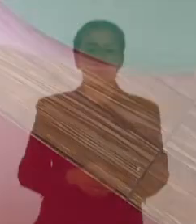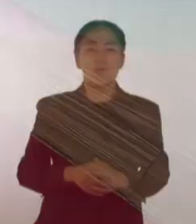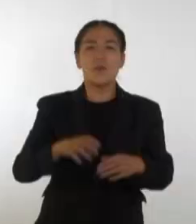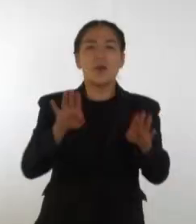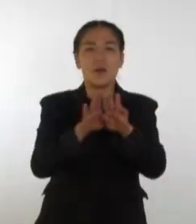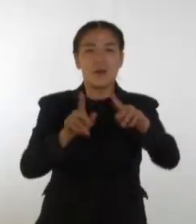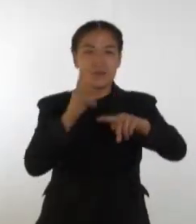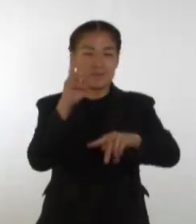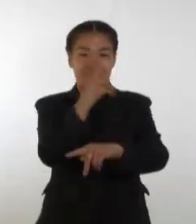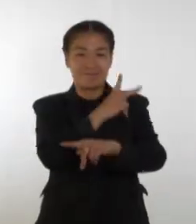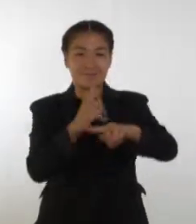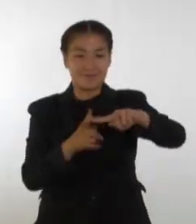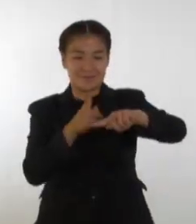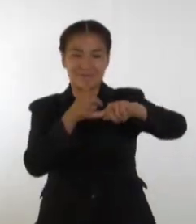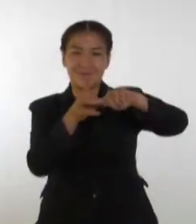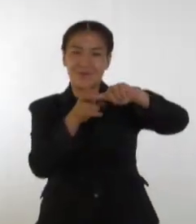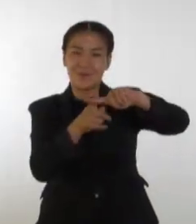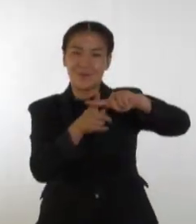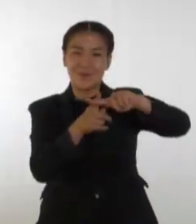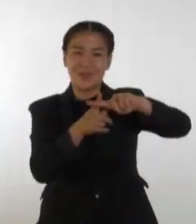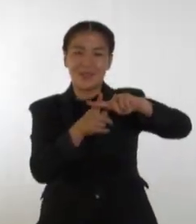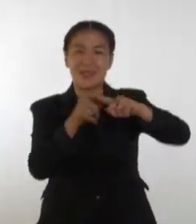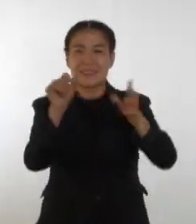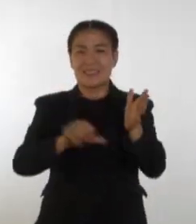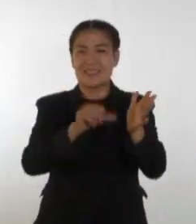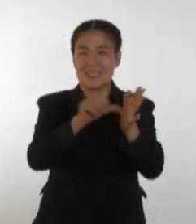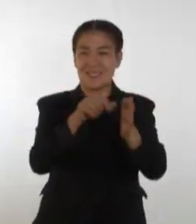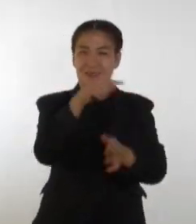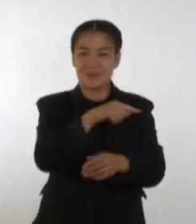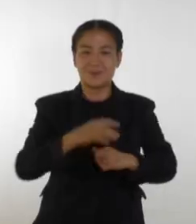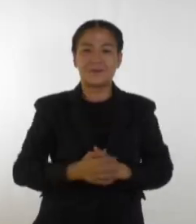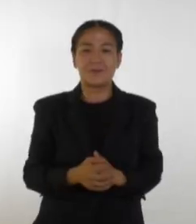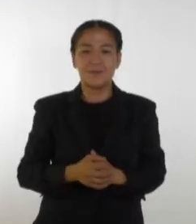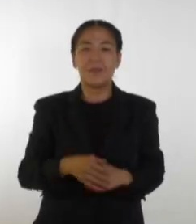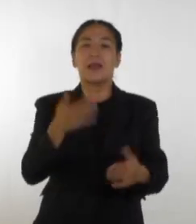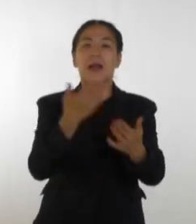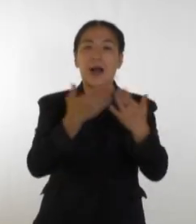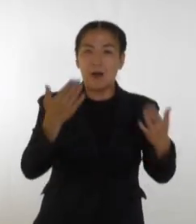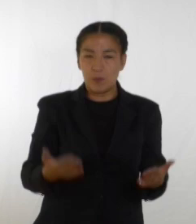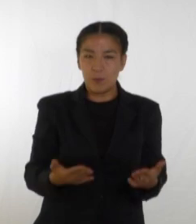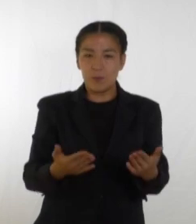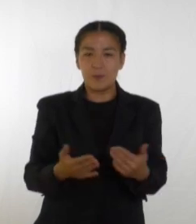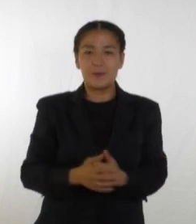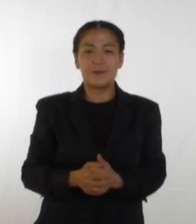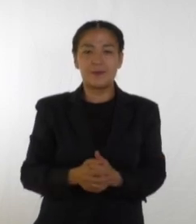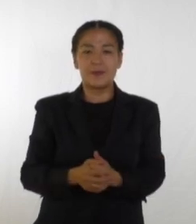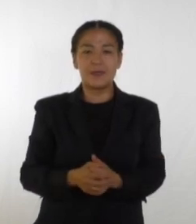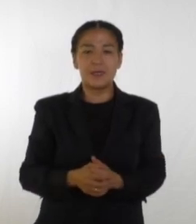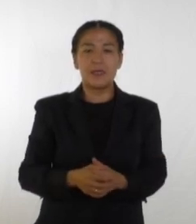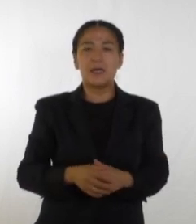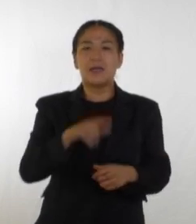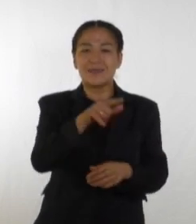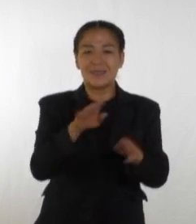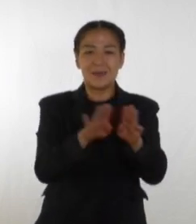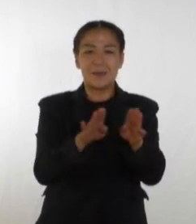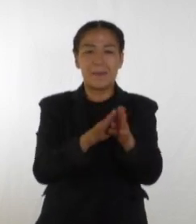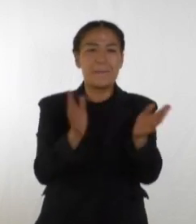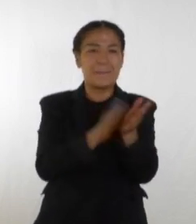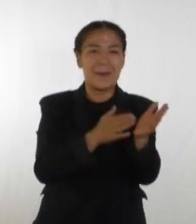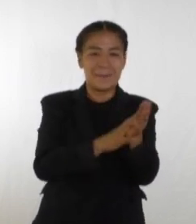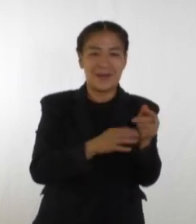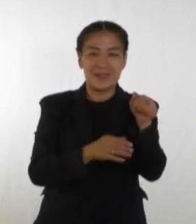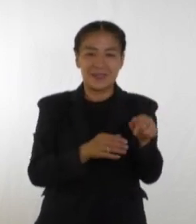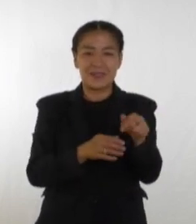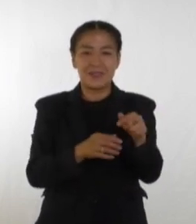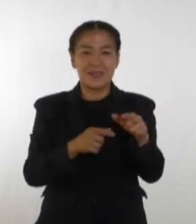El punto donde se cruzan nuestras dos diagonales es el centro. Ahora, vamos a tomar una de las esquinas de